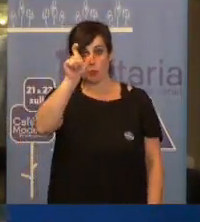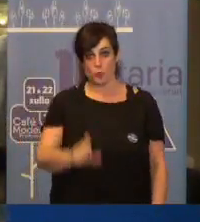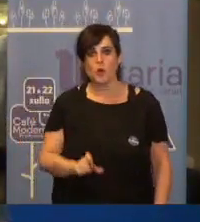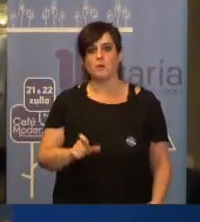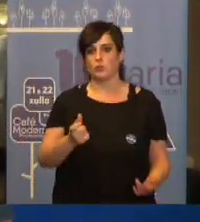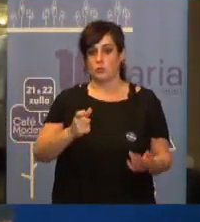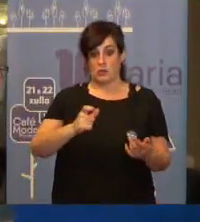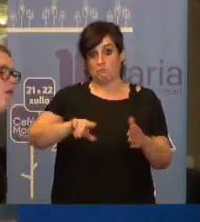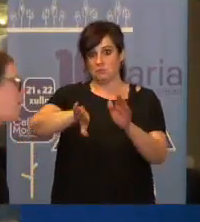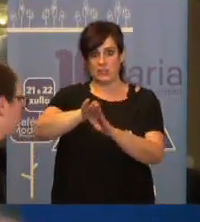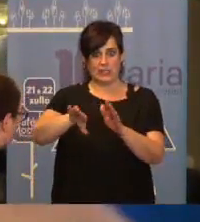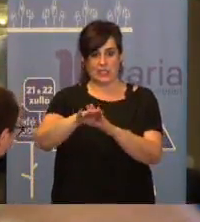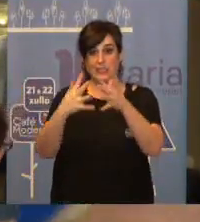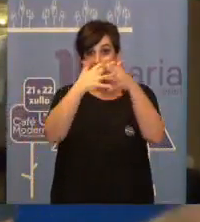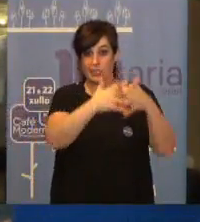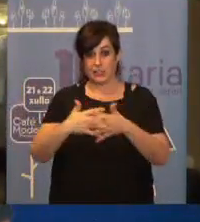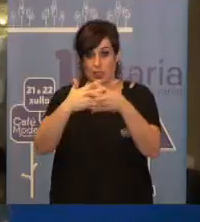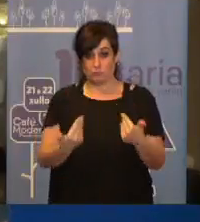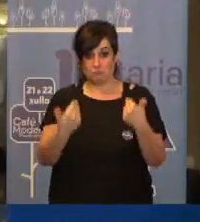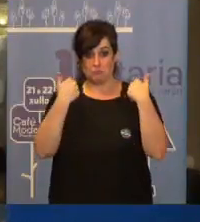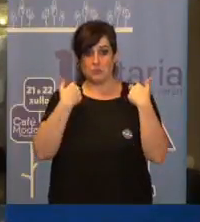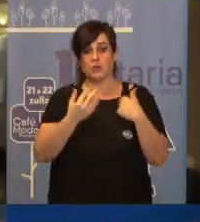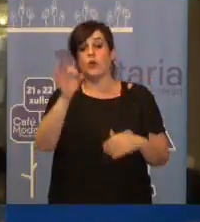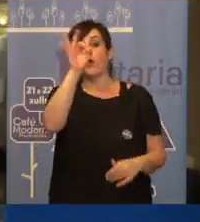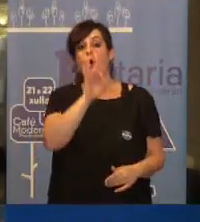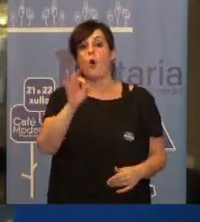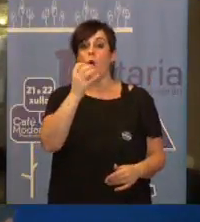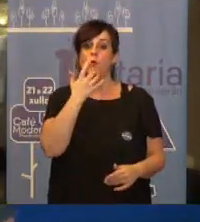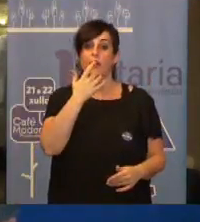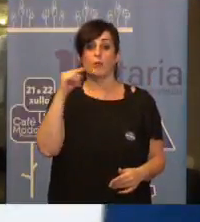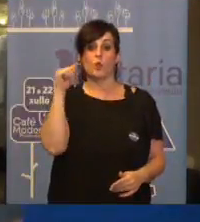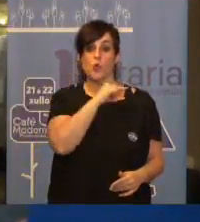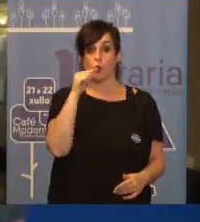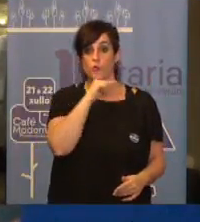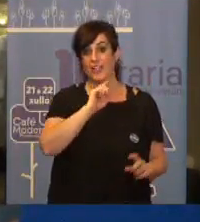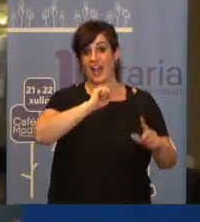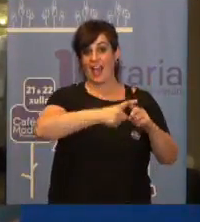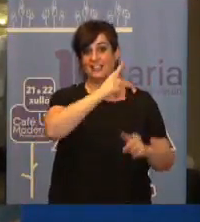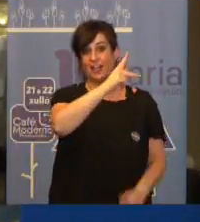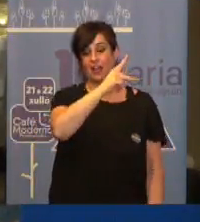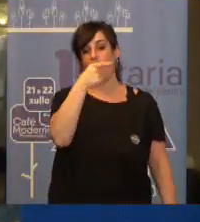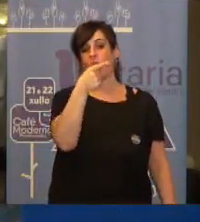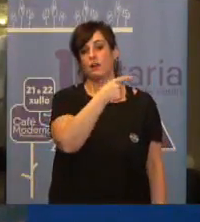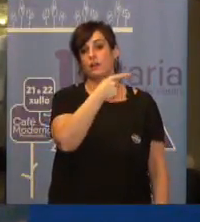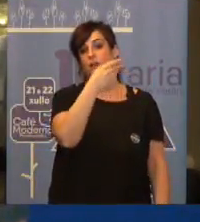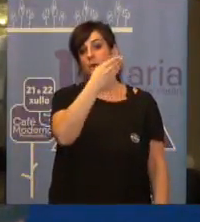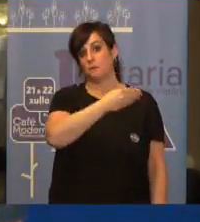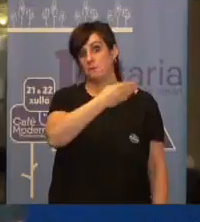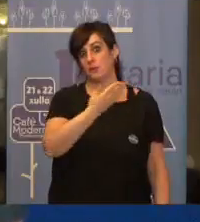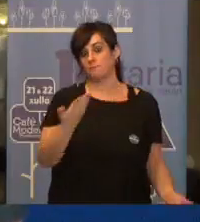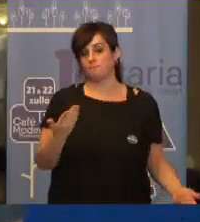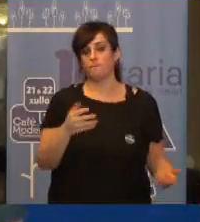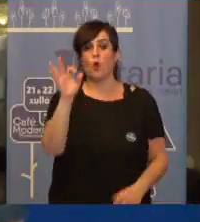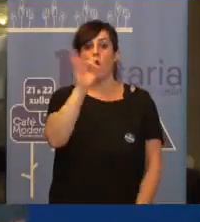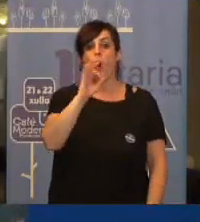Estados Unidos, a un ex da KGB en Rusia, que se estiman mutuamente. En